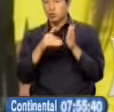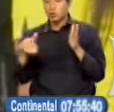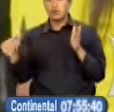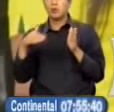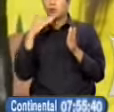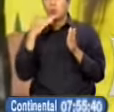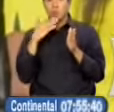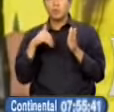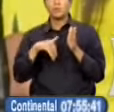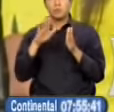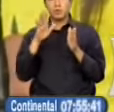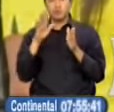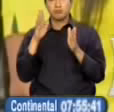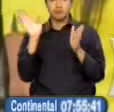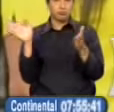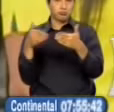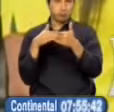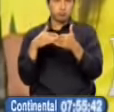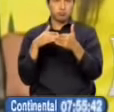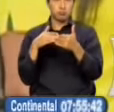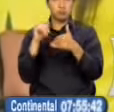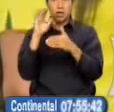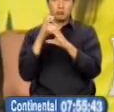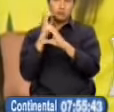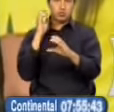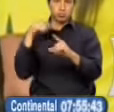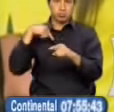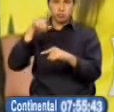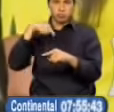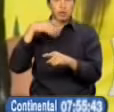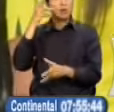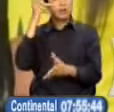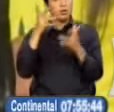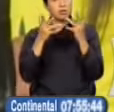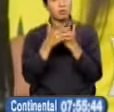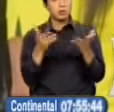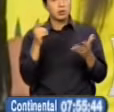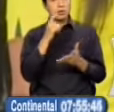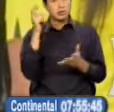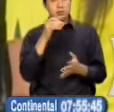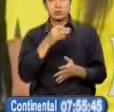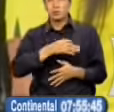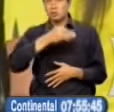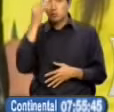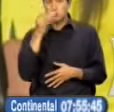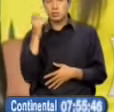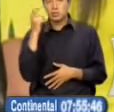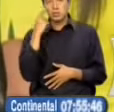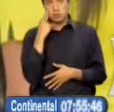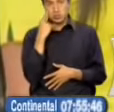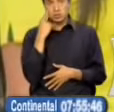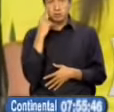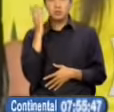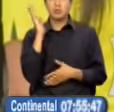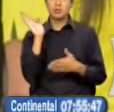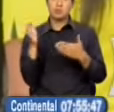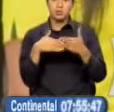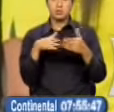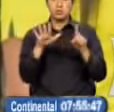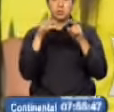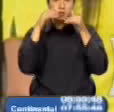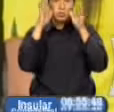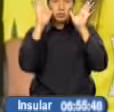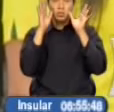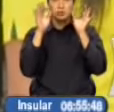finalidad de seguir privilegiando y el transporte público y si es que es necesario estrictamente necesario nosotros haremos los cortes en las 6 de